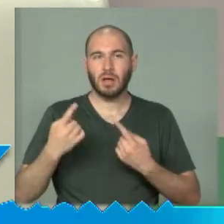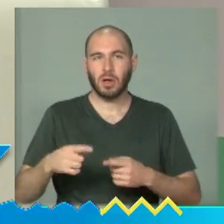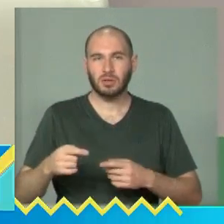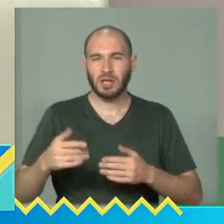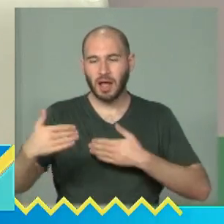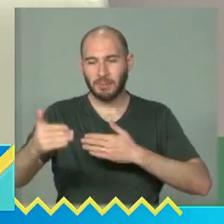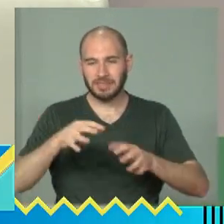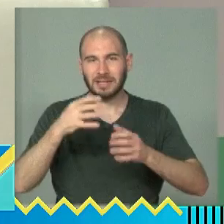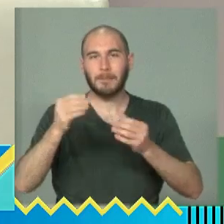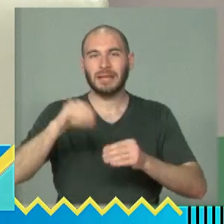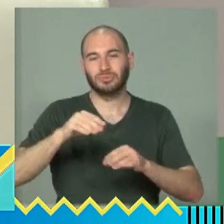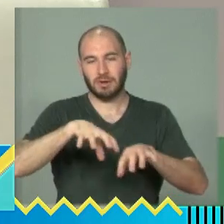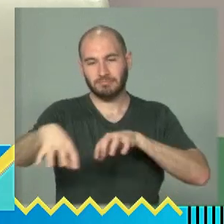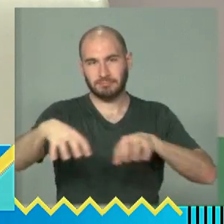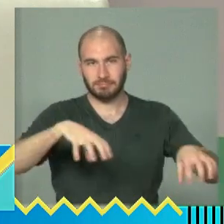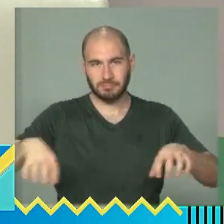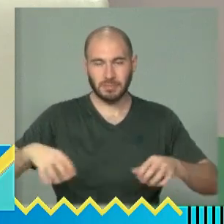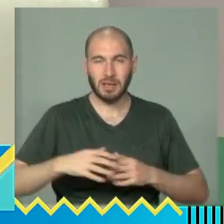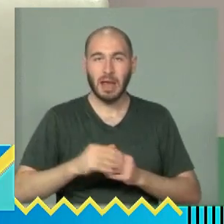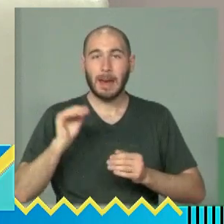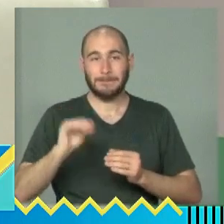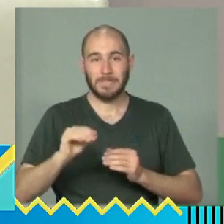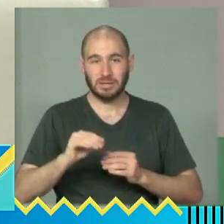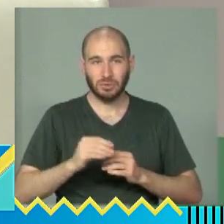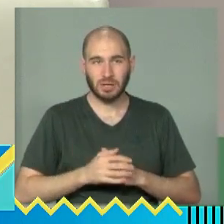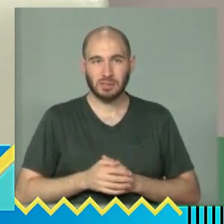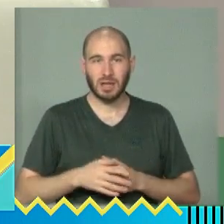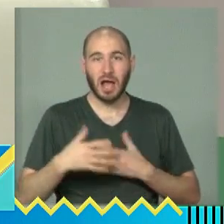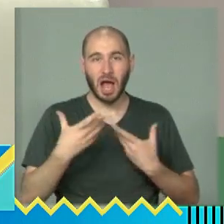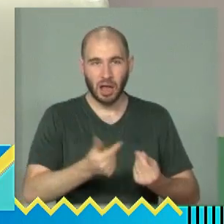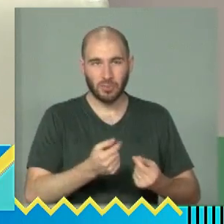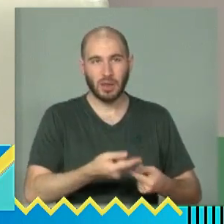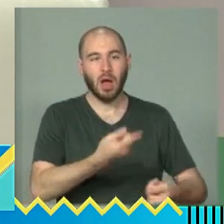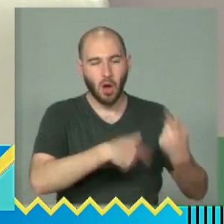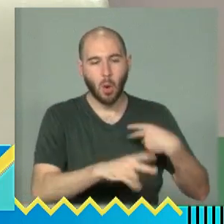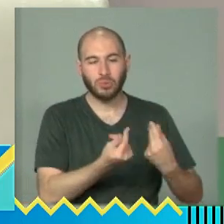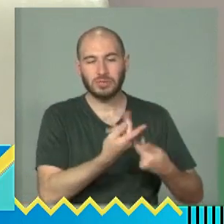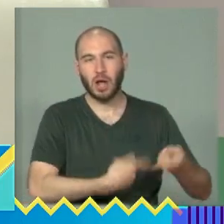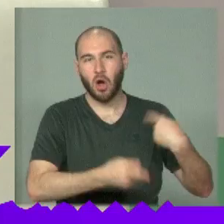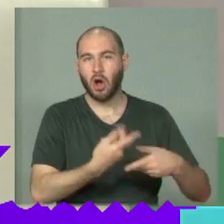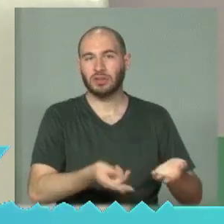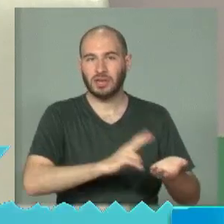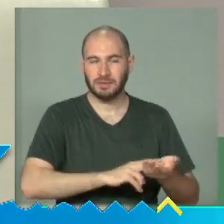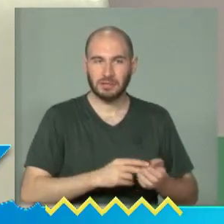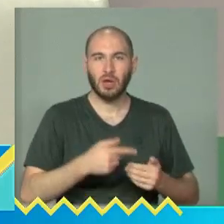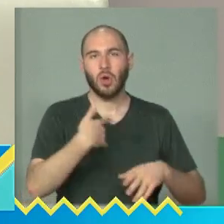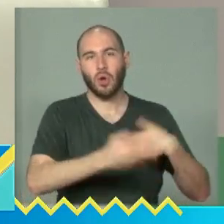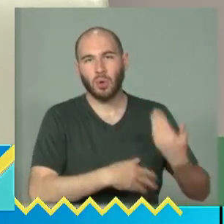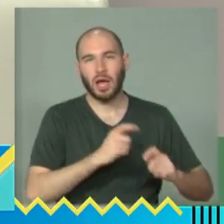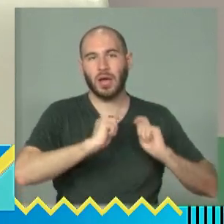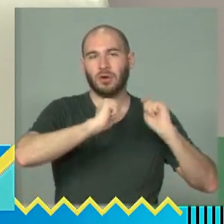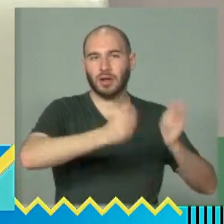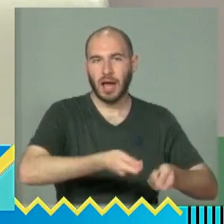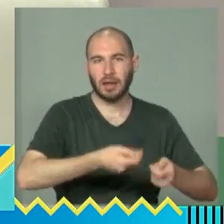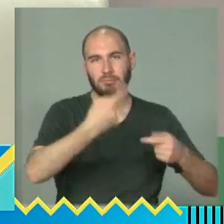contenedores para separar la basura. Y la basura, o sea, lo que sirve, vuelve a ser reutilizado para juegos, donaciones